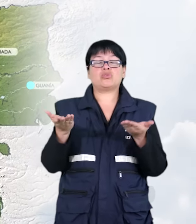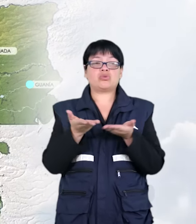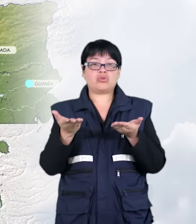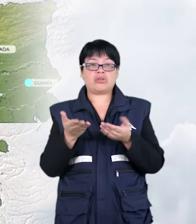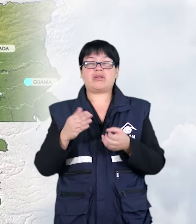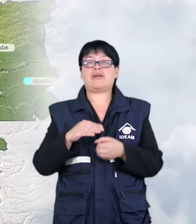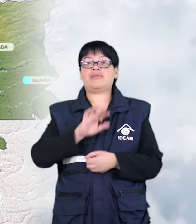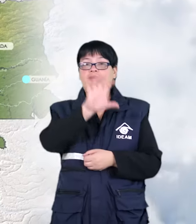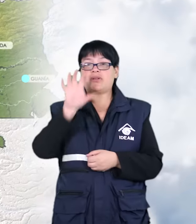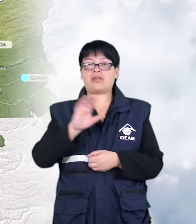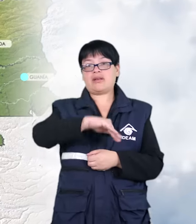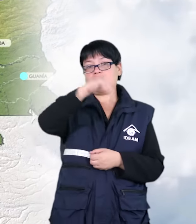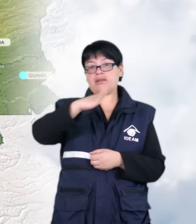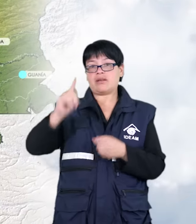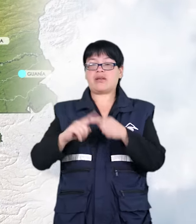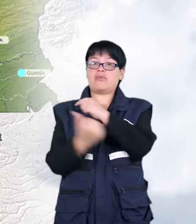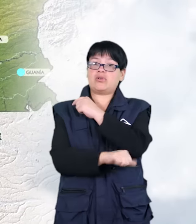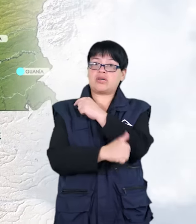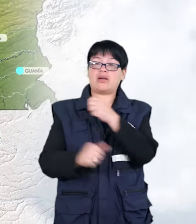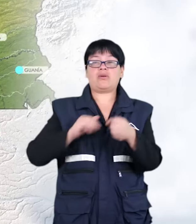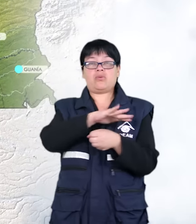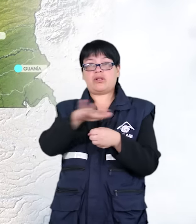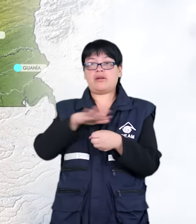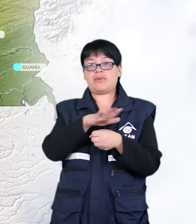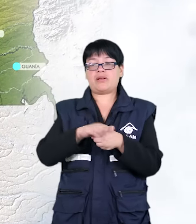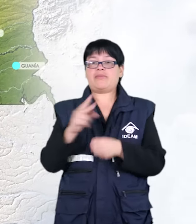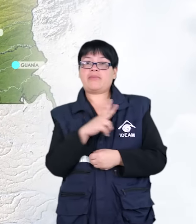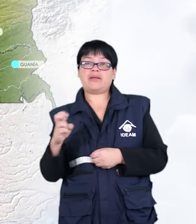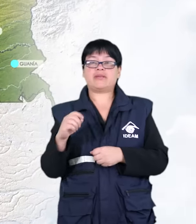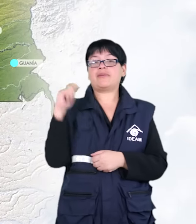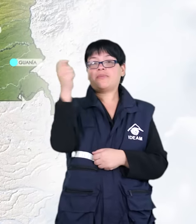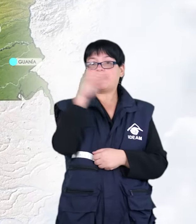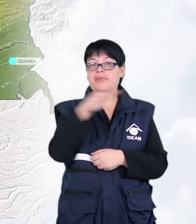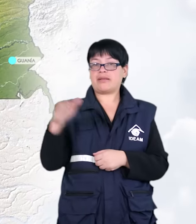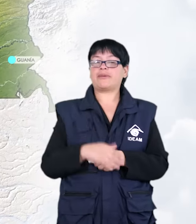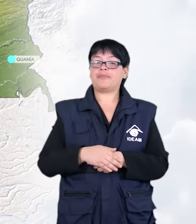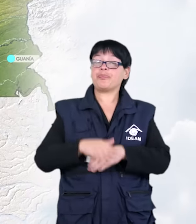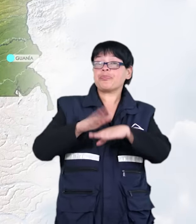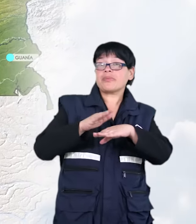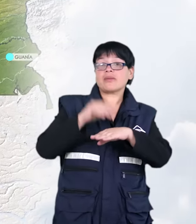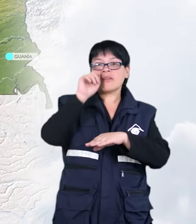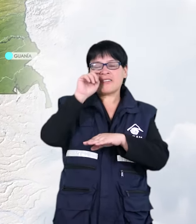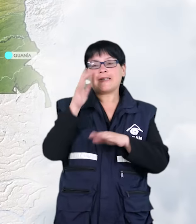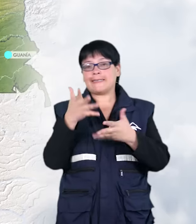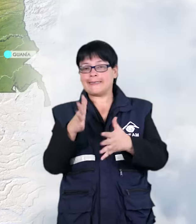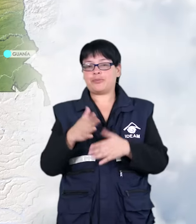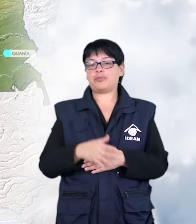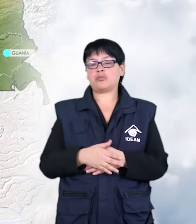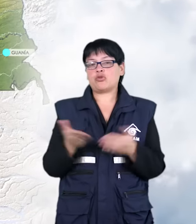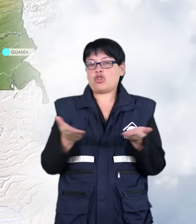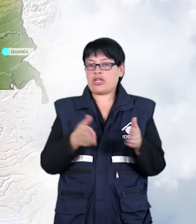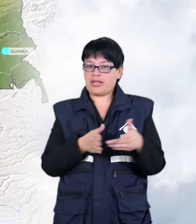departamentos de Antioquia, Boyacá, Cundinamarca, Valle del Cauca y Neta. En alerta naranja por niveles bajos en la